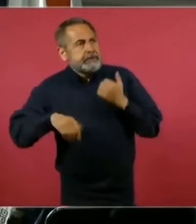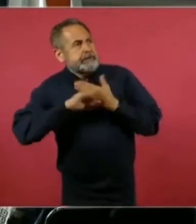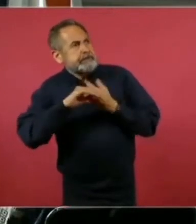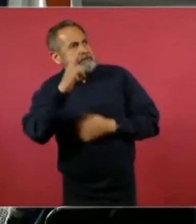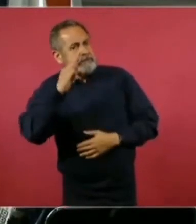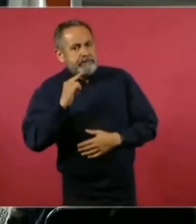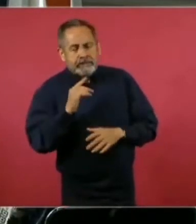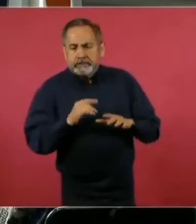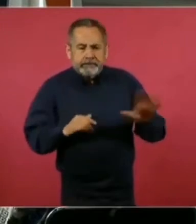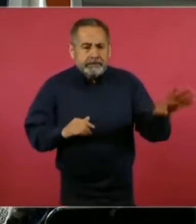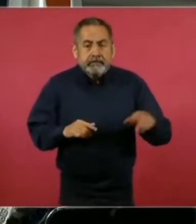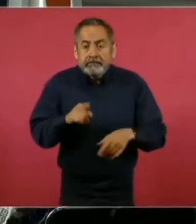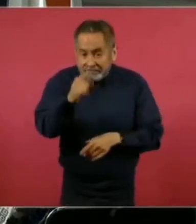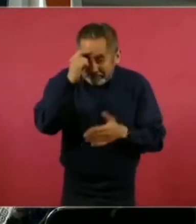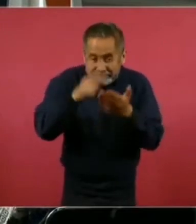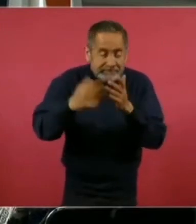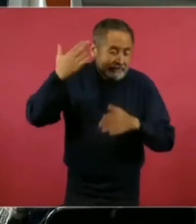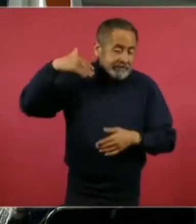Incluso quería